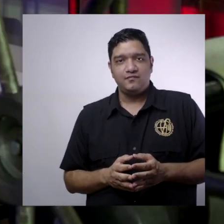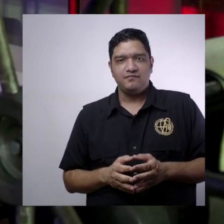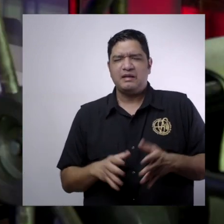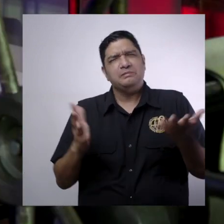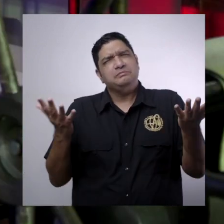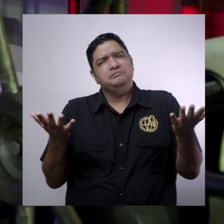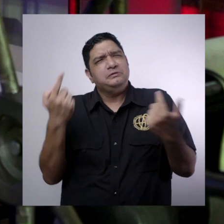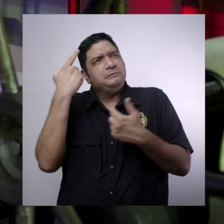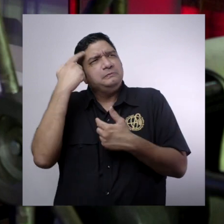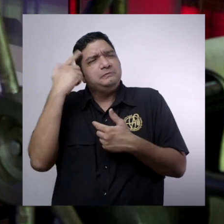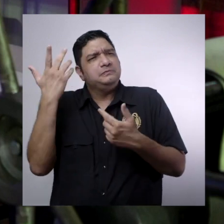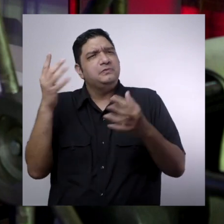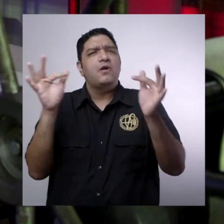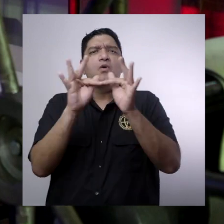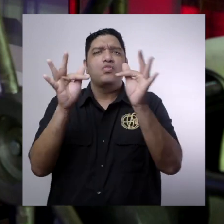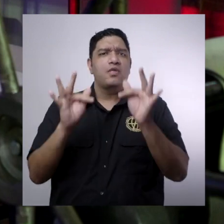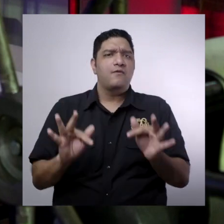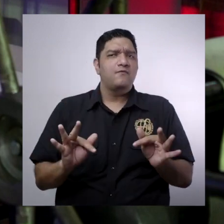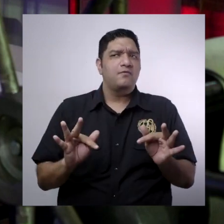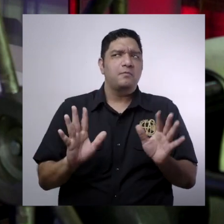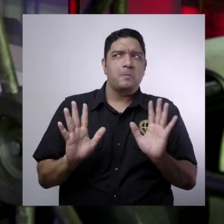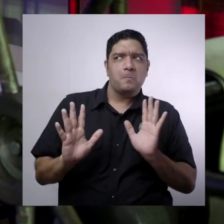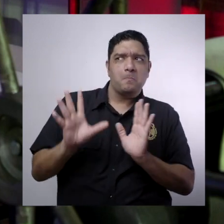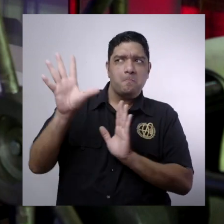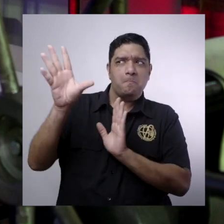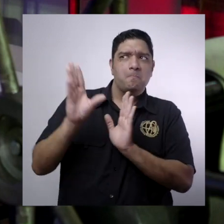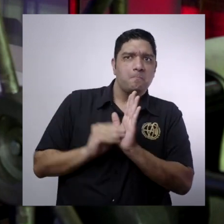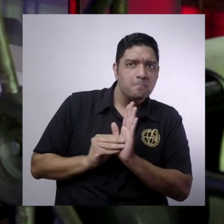alegoría a los árboles, pero que